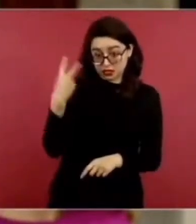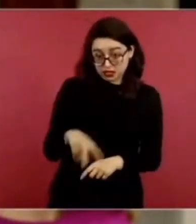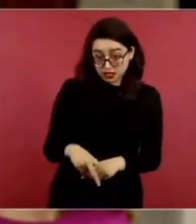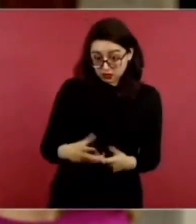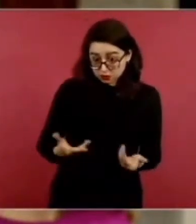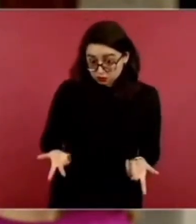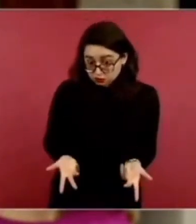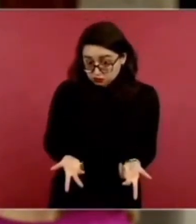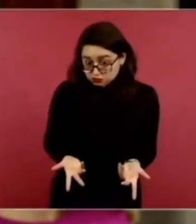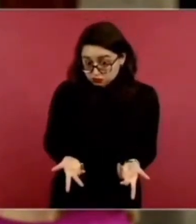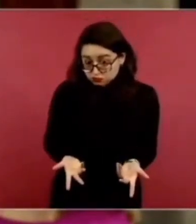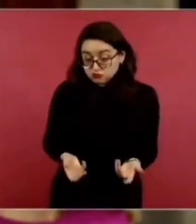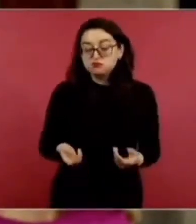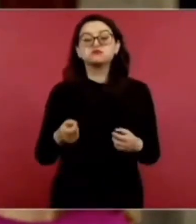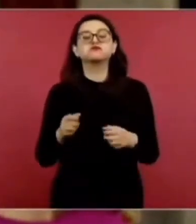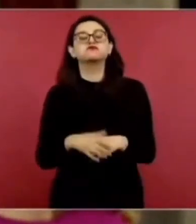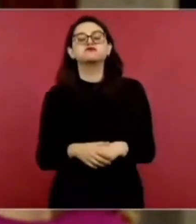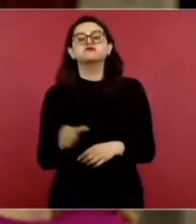de